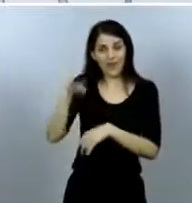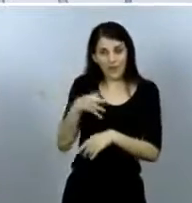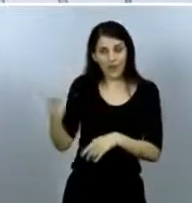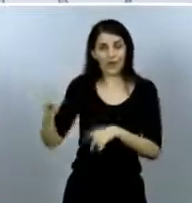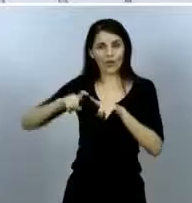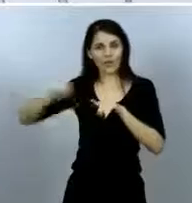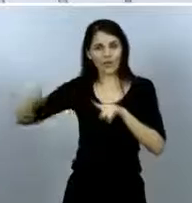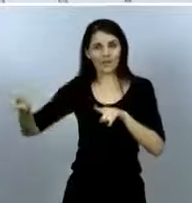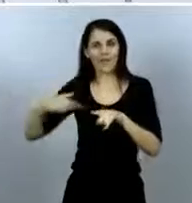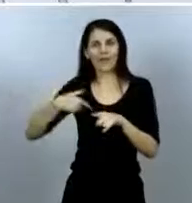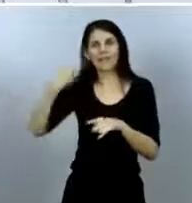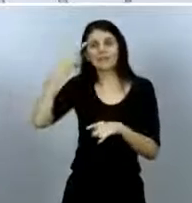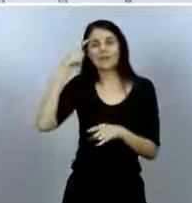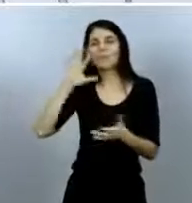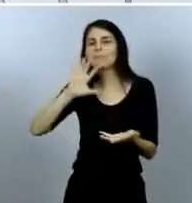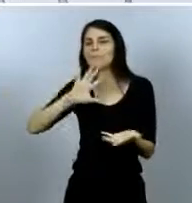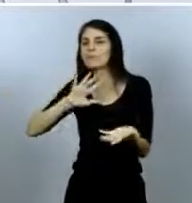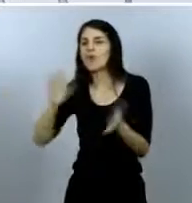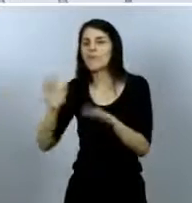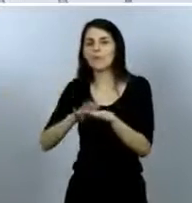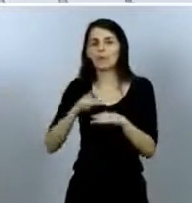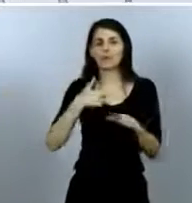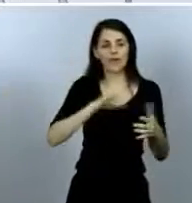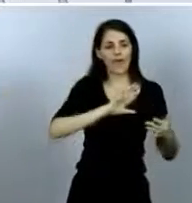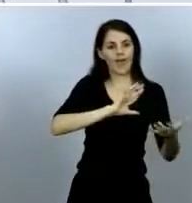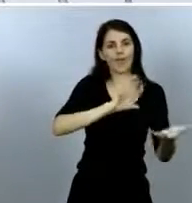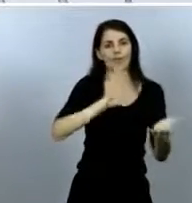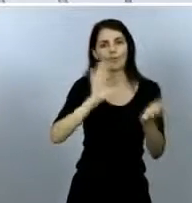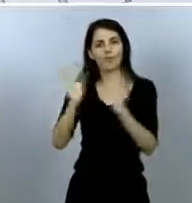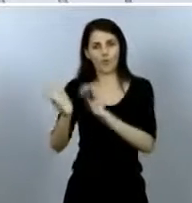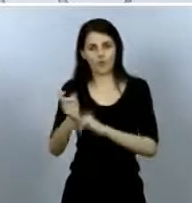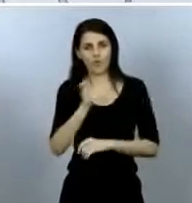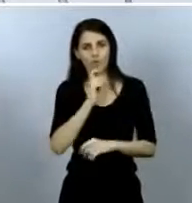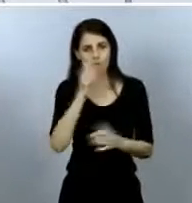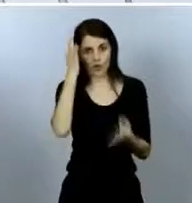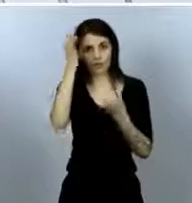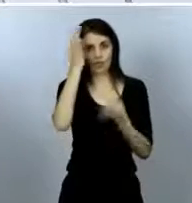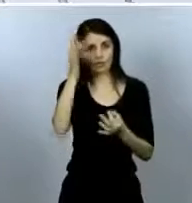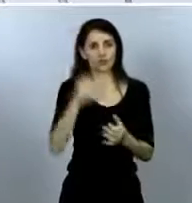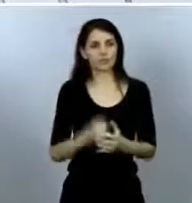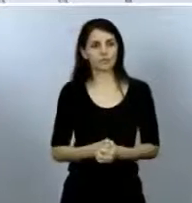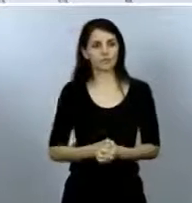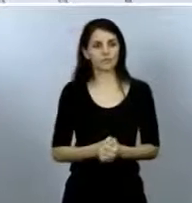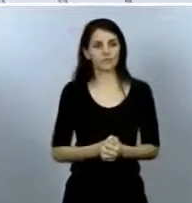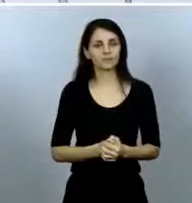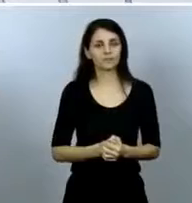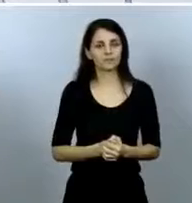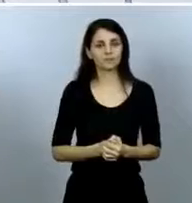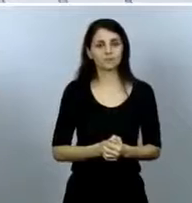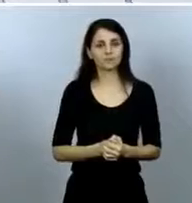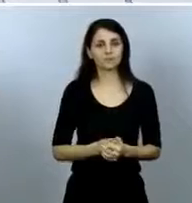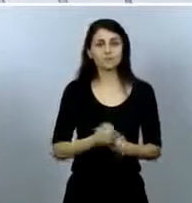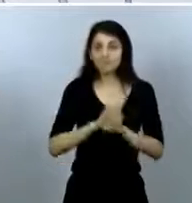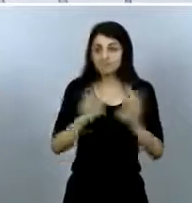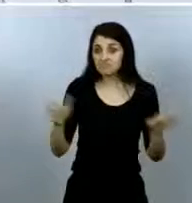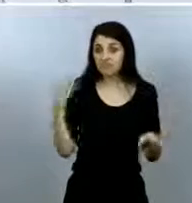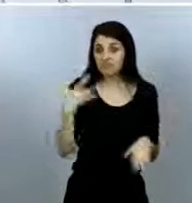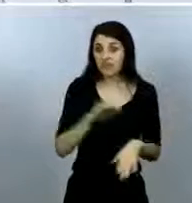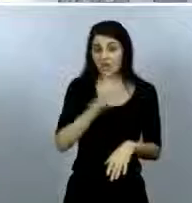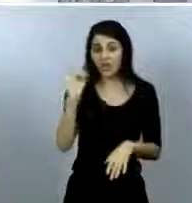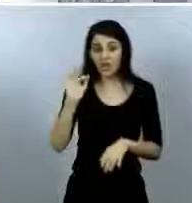variación que hay en la evolución de los mismos a lo largo de la epidemia sin más podemos pasar a las preguntas si vamos